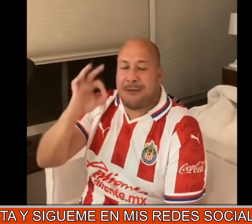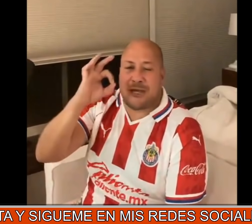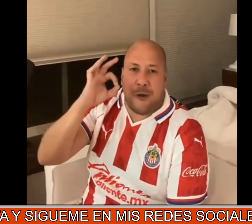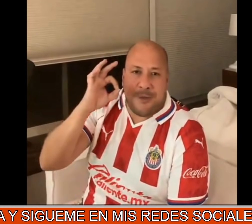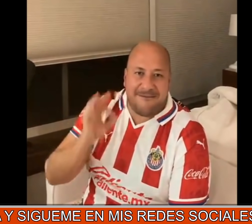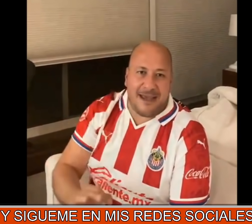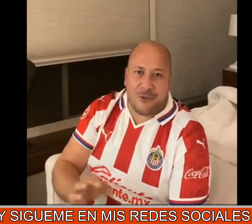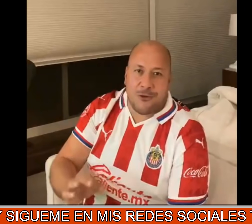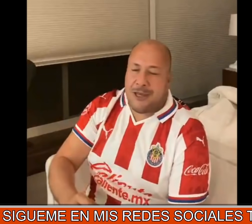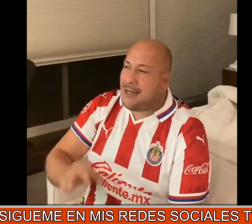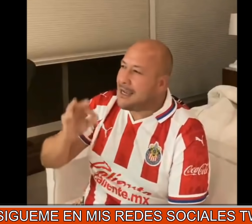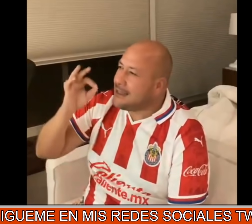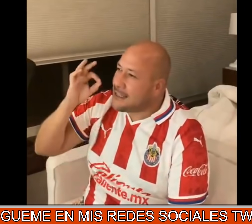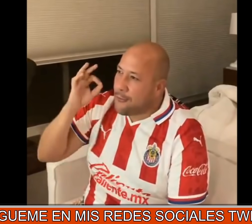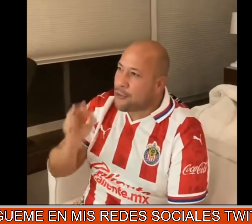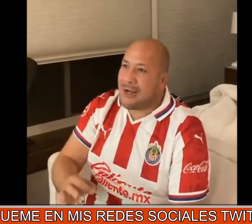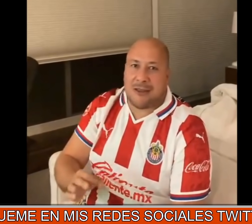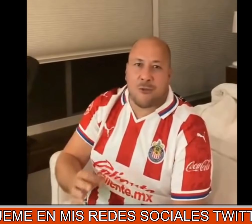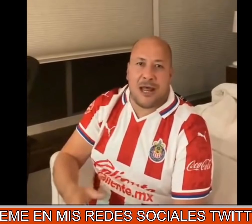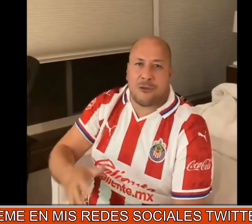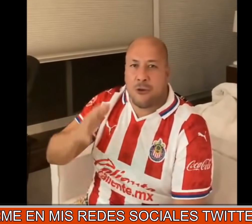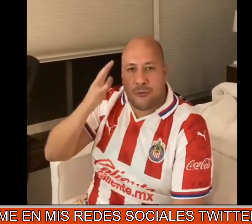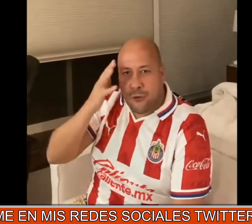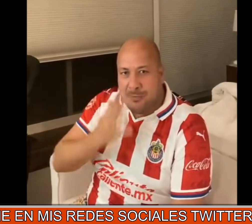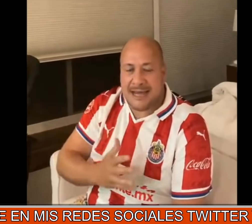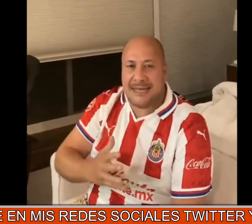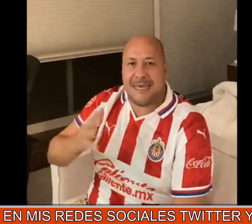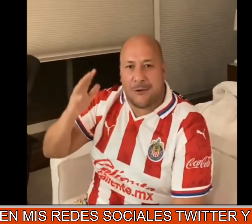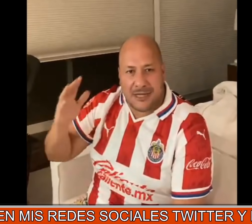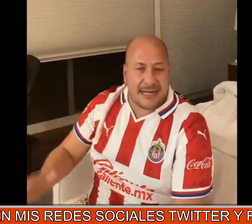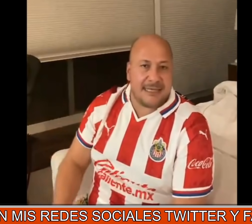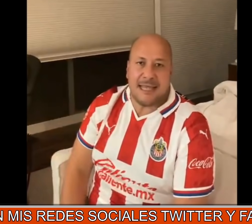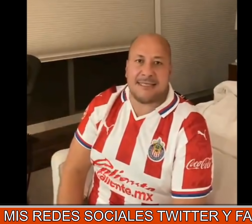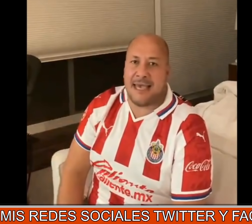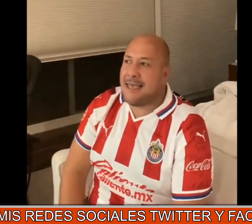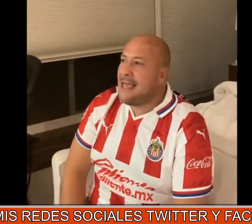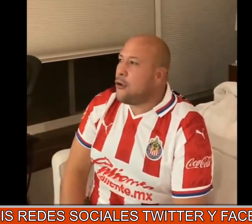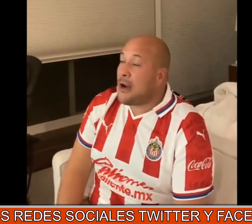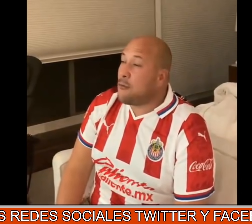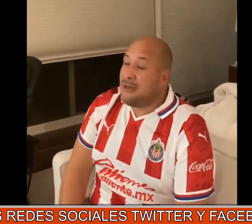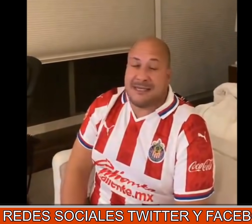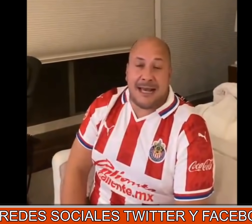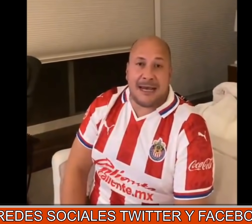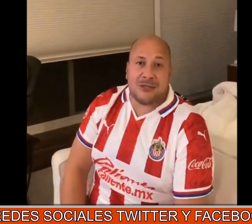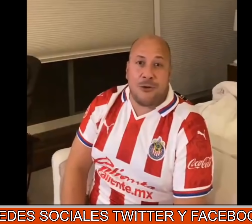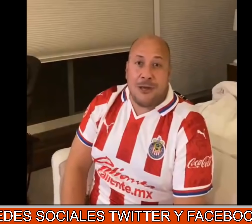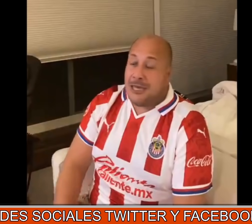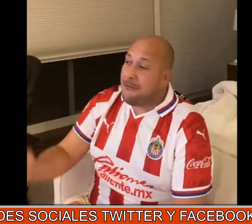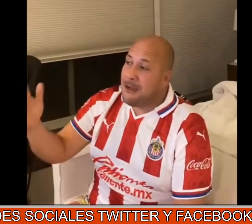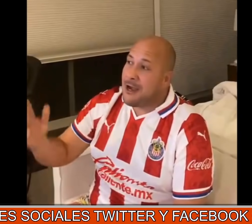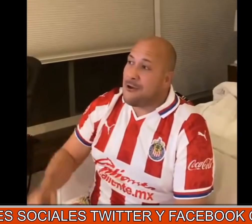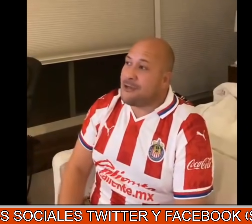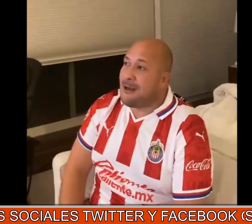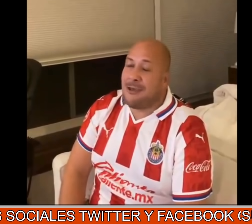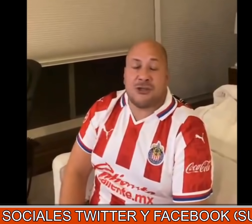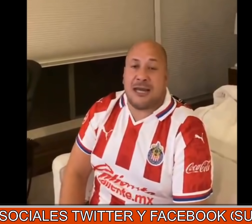El operativo salió perfecto, la gente se comportó a la altura, todo el mundo con mascarilla, con la sana distancia. Logramos minimizar el riesgo y